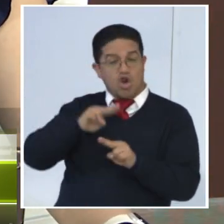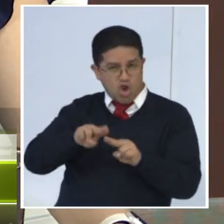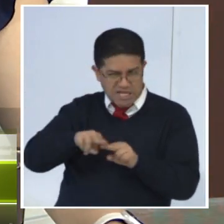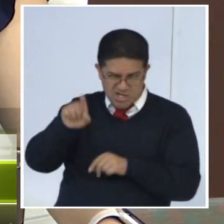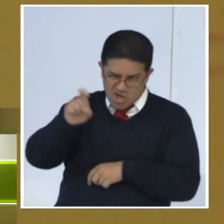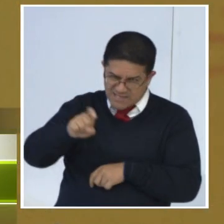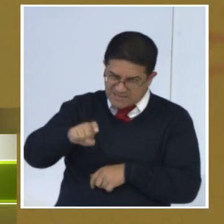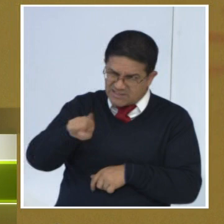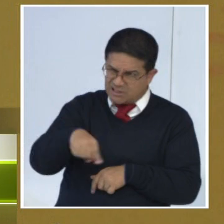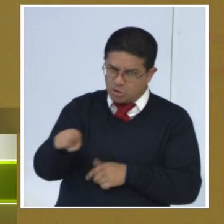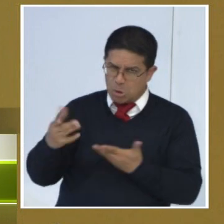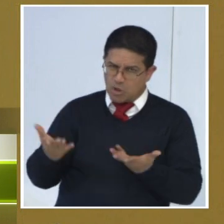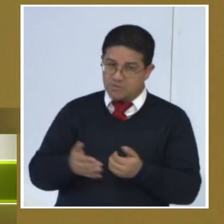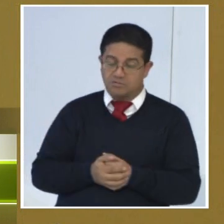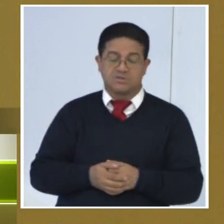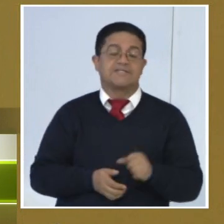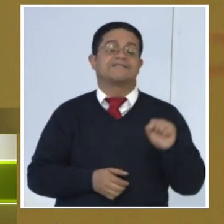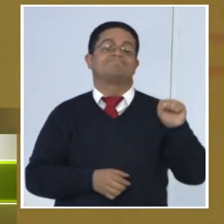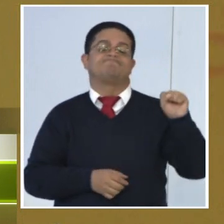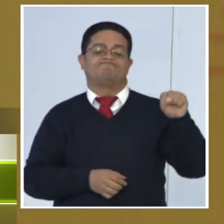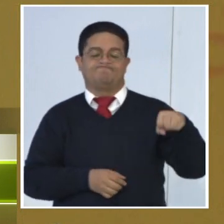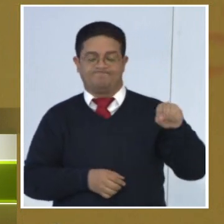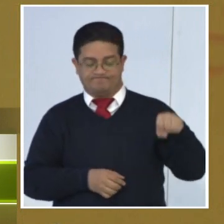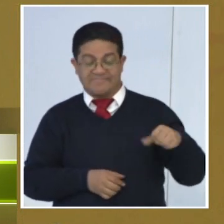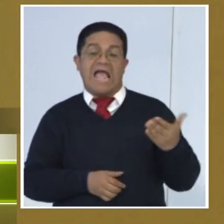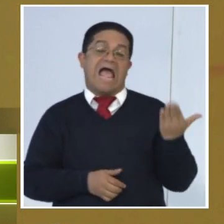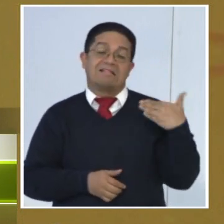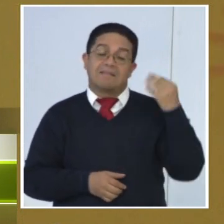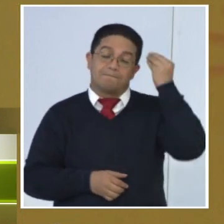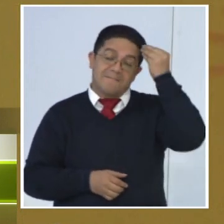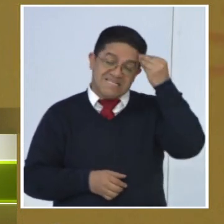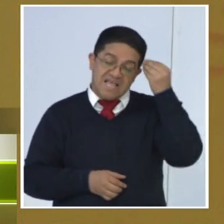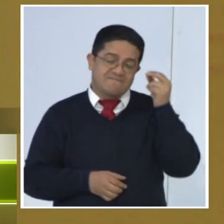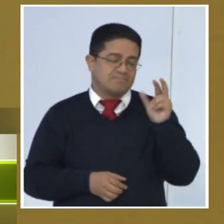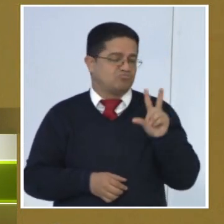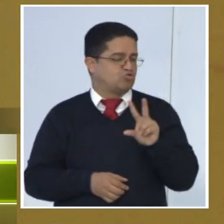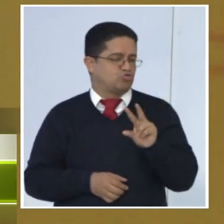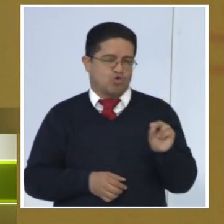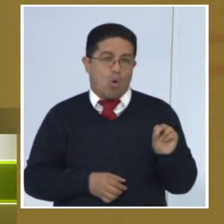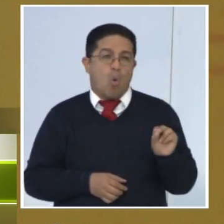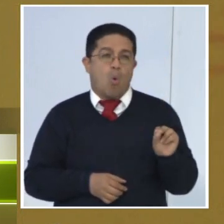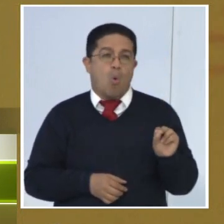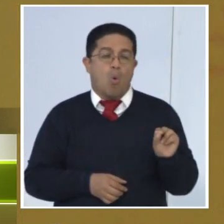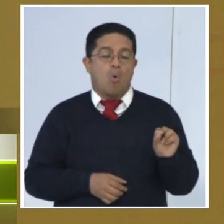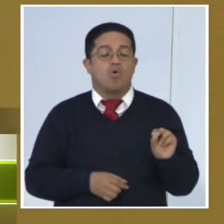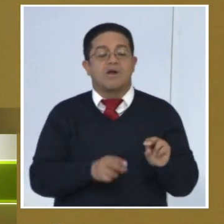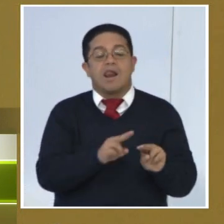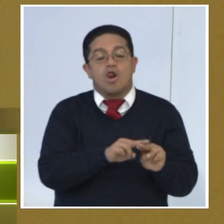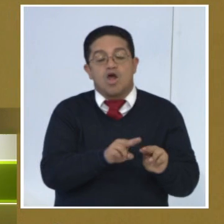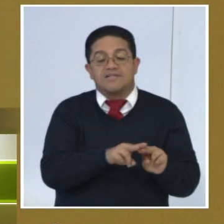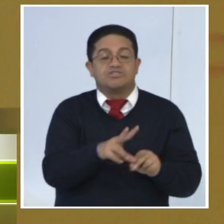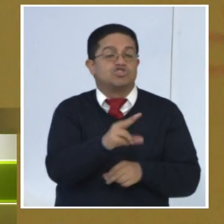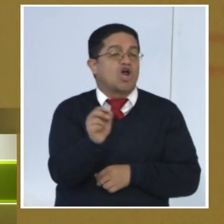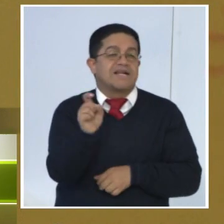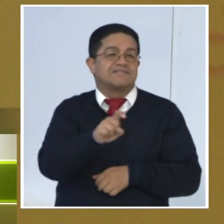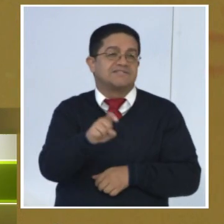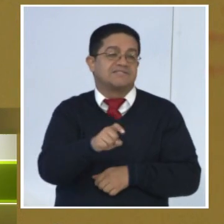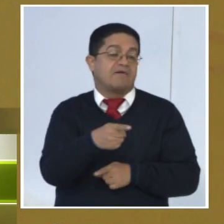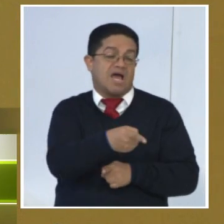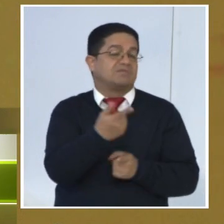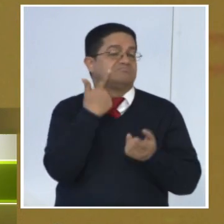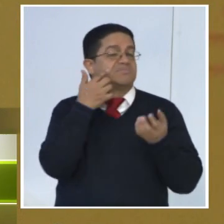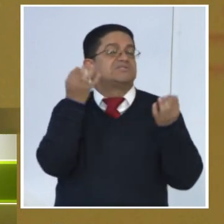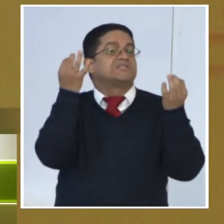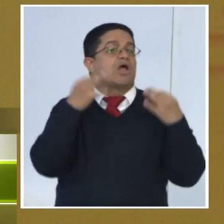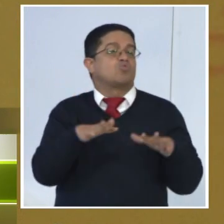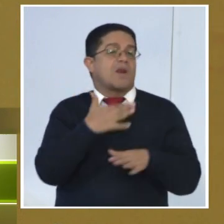necesitan? Sí, antes creíamos que no, antes creíamos que las lágrimas artificiales que los niños tenían un proceso de lubricación